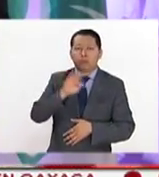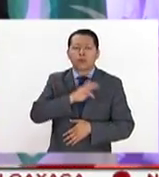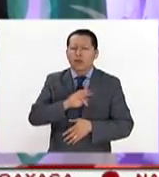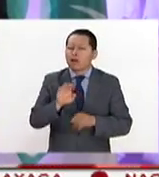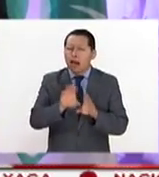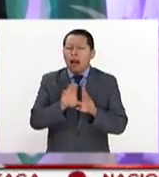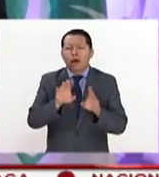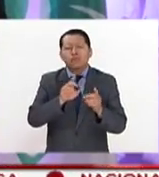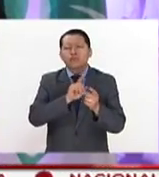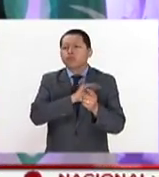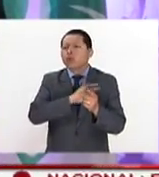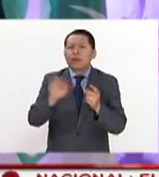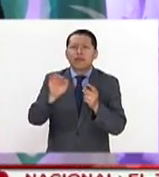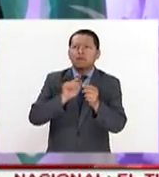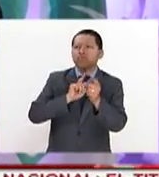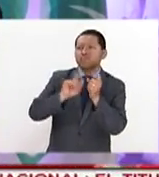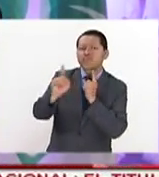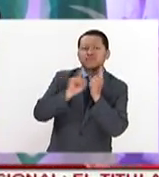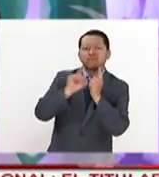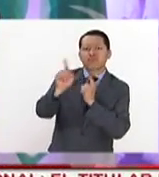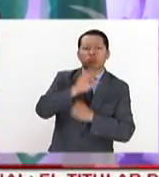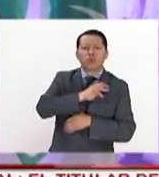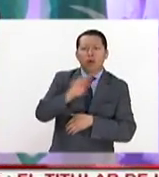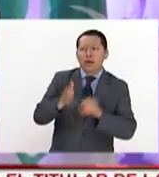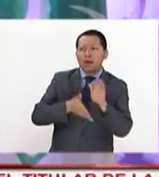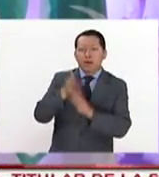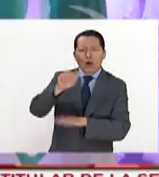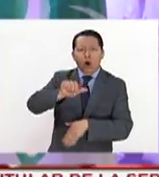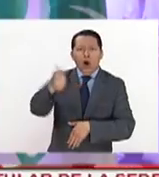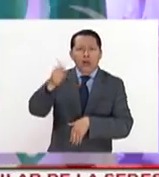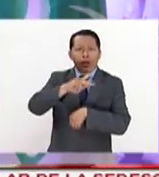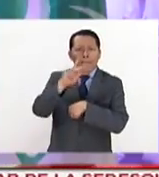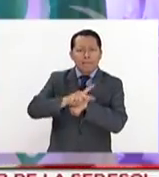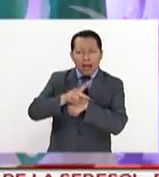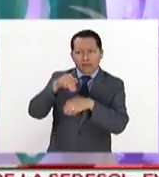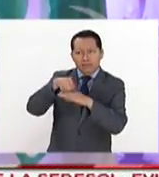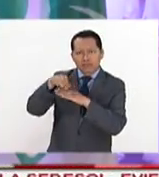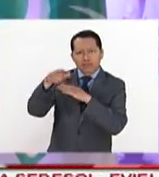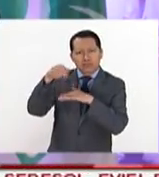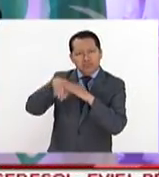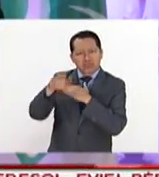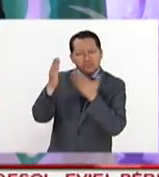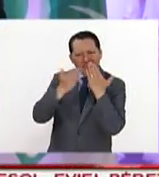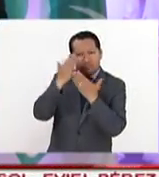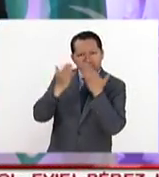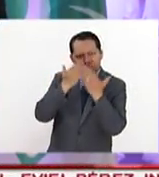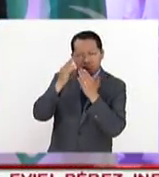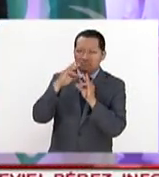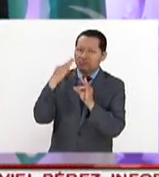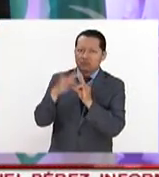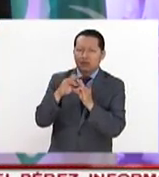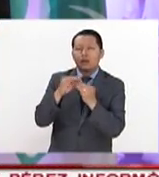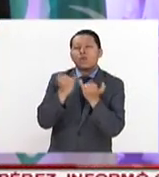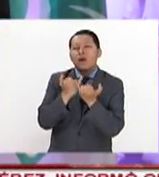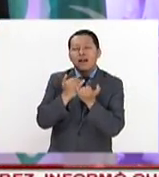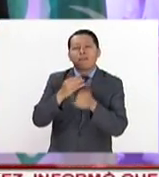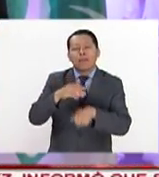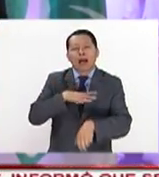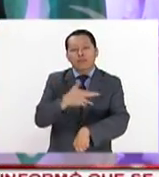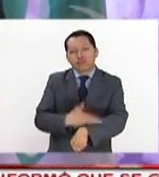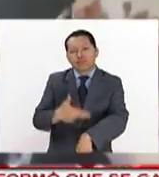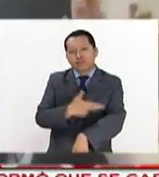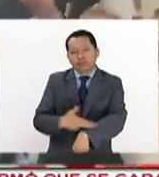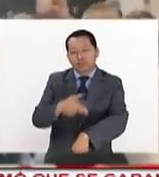intercambios para que nuestros maestros puedan prepararse también en otros países y les vamos a quitar carga burocrática para que no pierdan más